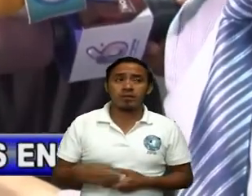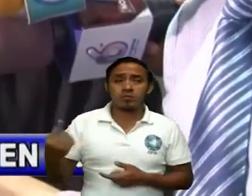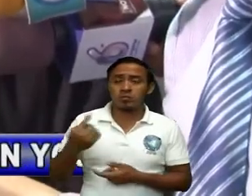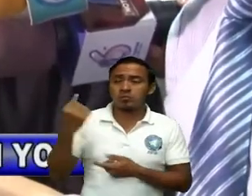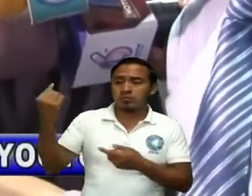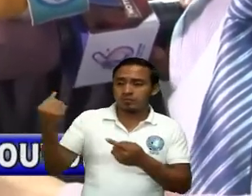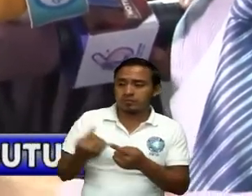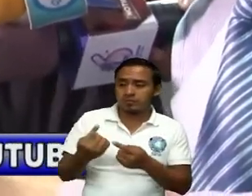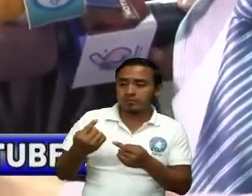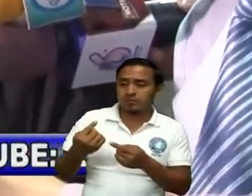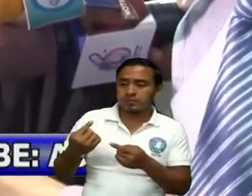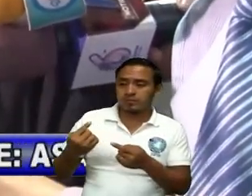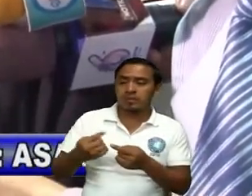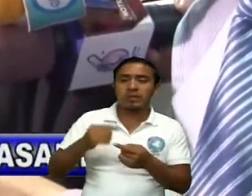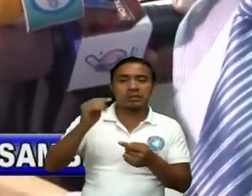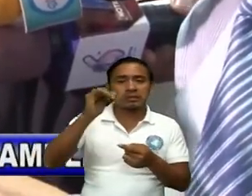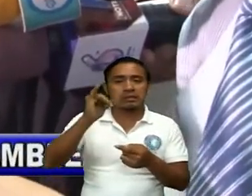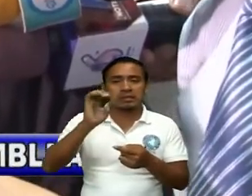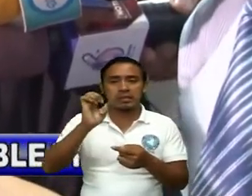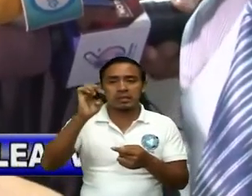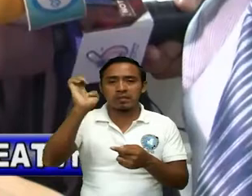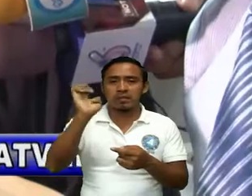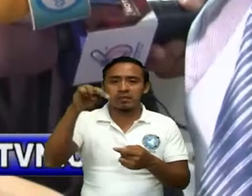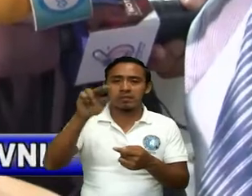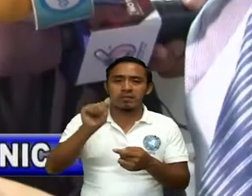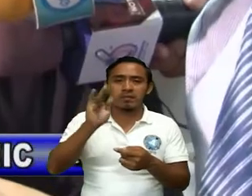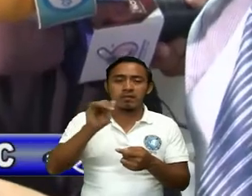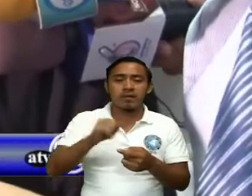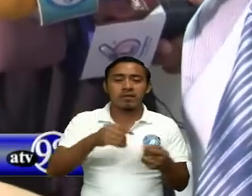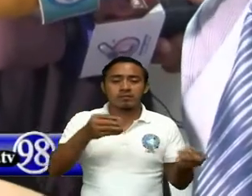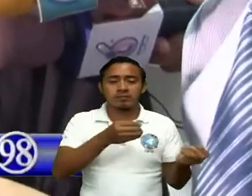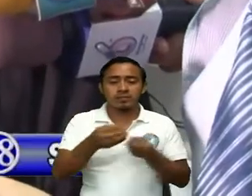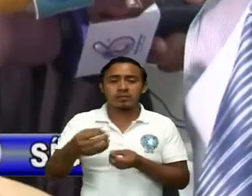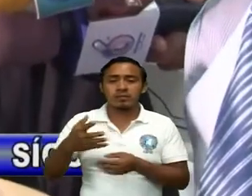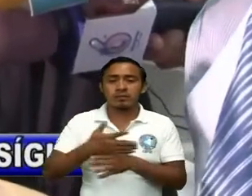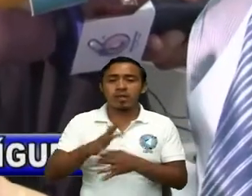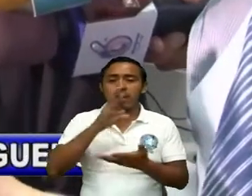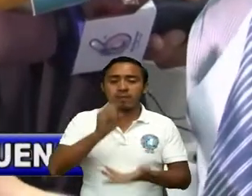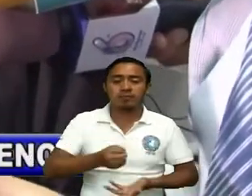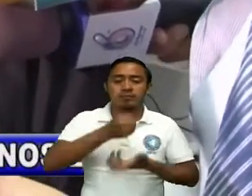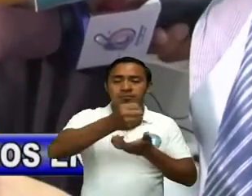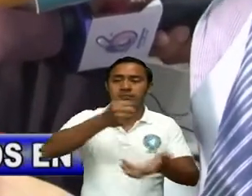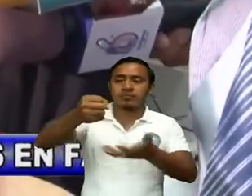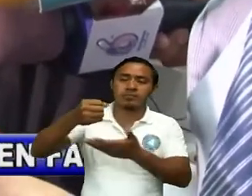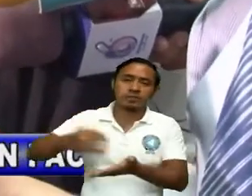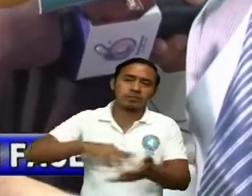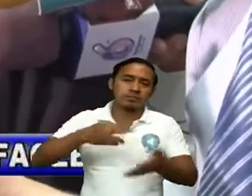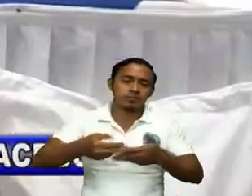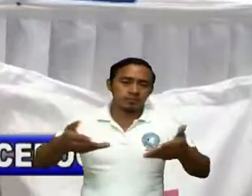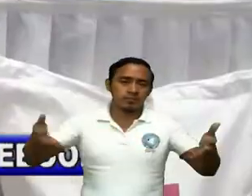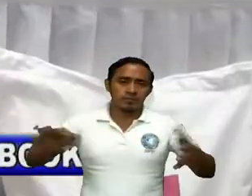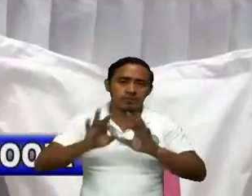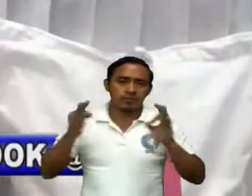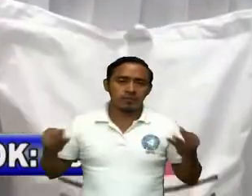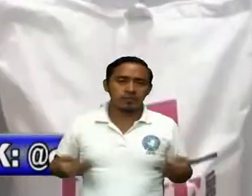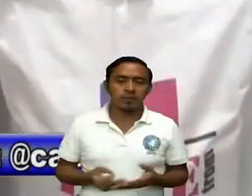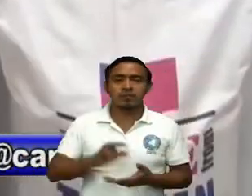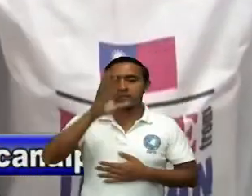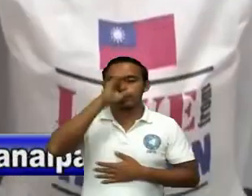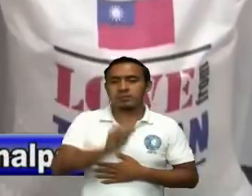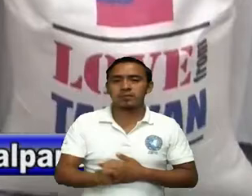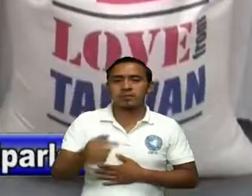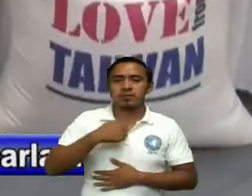pasa el proceso a través de Navaj y luego a ser parte de los paquetes alimentarios y entregárselo a la familia. El embajador